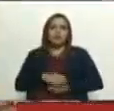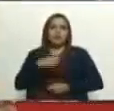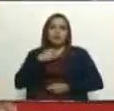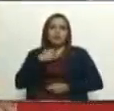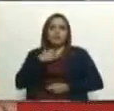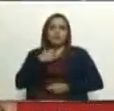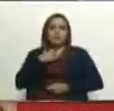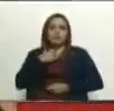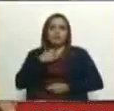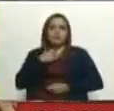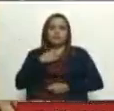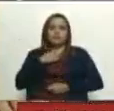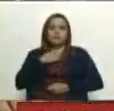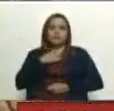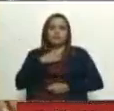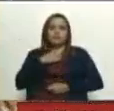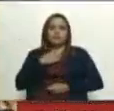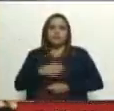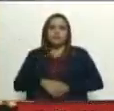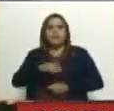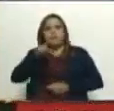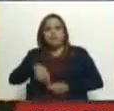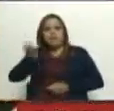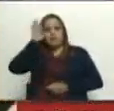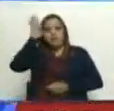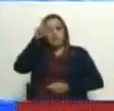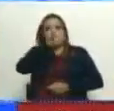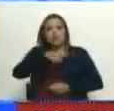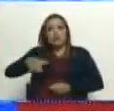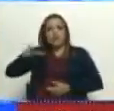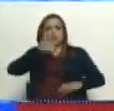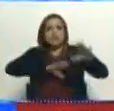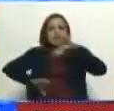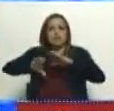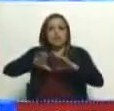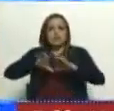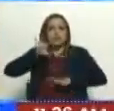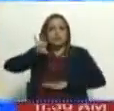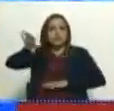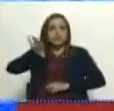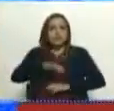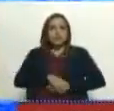y de los futuros científicos de la patria,